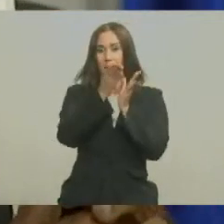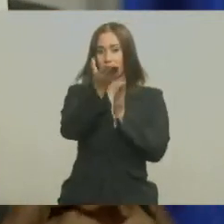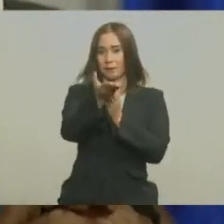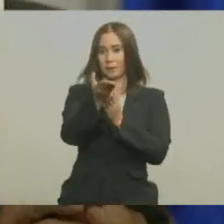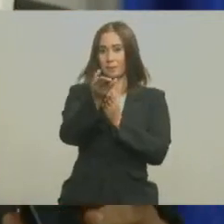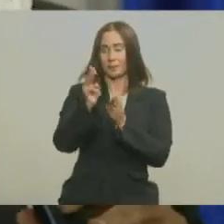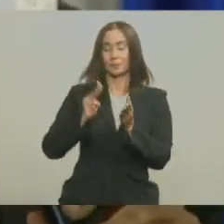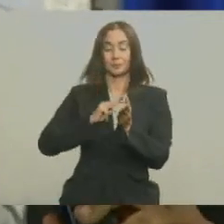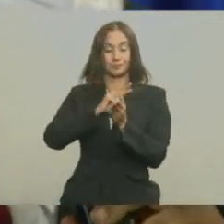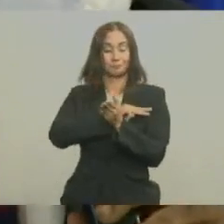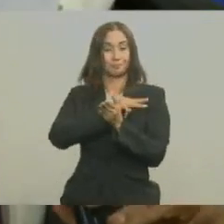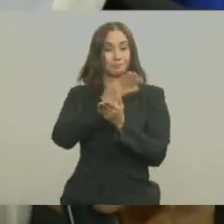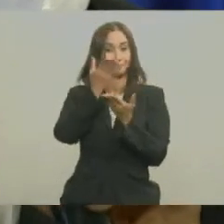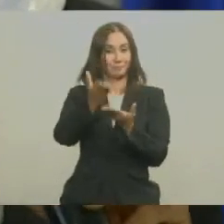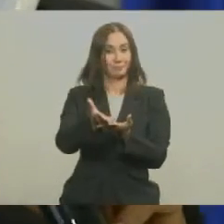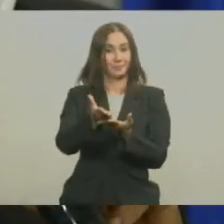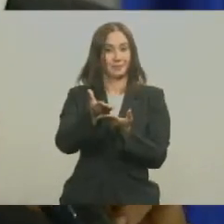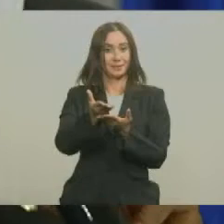señores ministros,